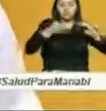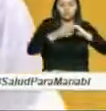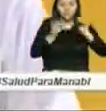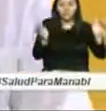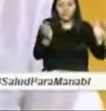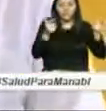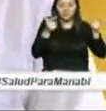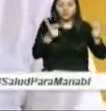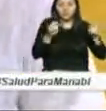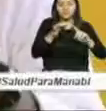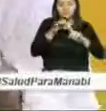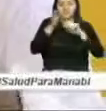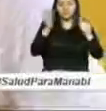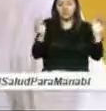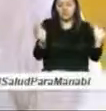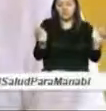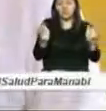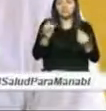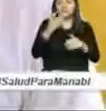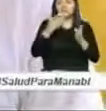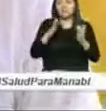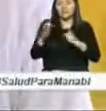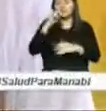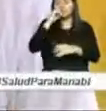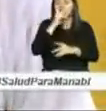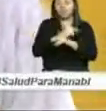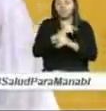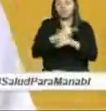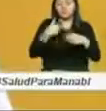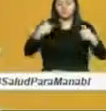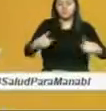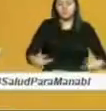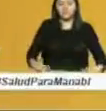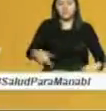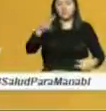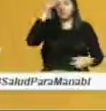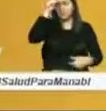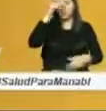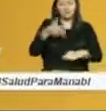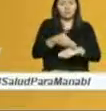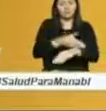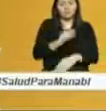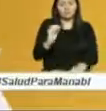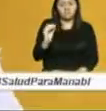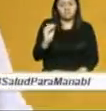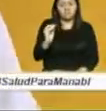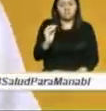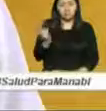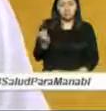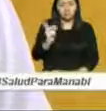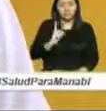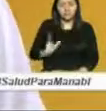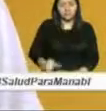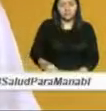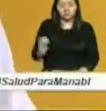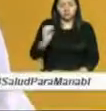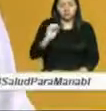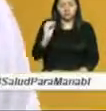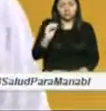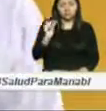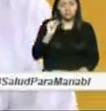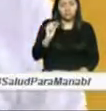terapia para niños con discapacidades físicas, intelectuales. Antes eso no existía en la red de salud pública. Y